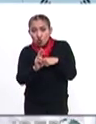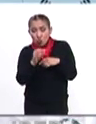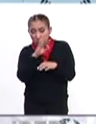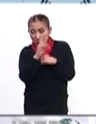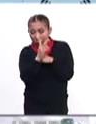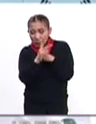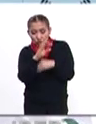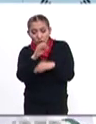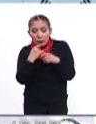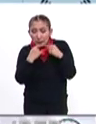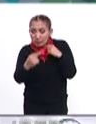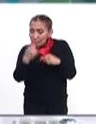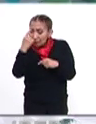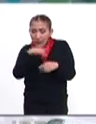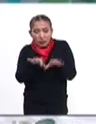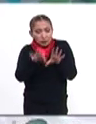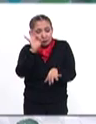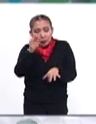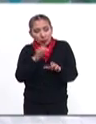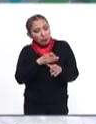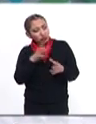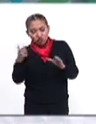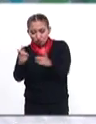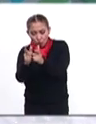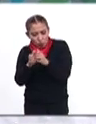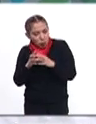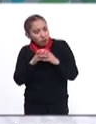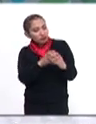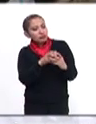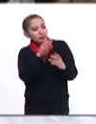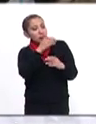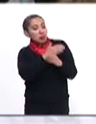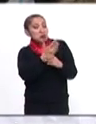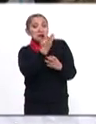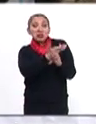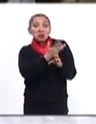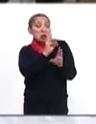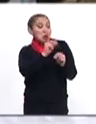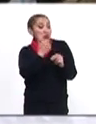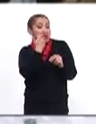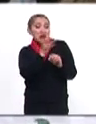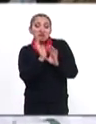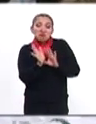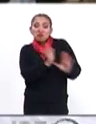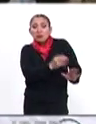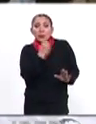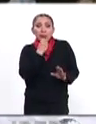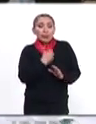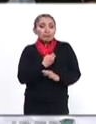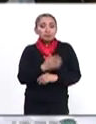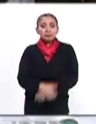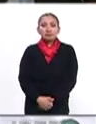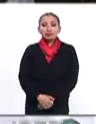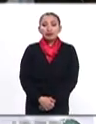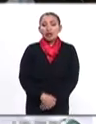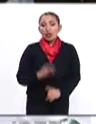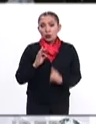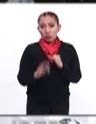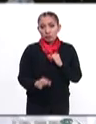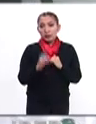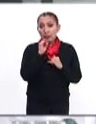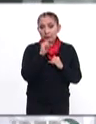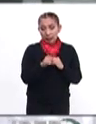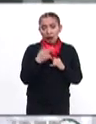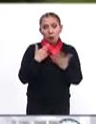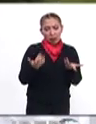deben buscar hacer un frente común con o sin los Estados Unidos o las grandes potencias que no se han querido sumar. Y finalmente tendría